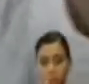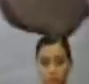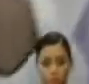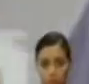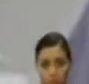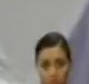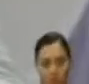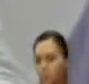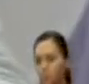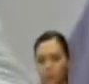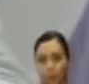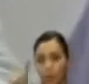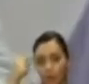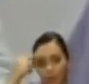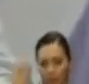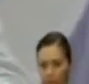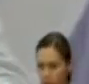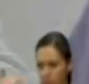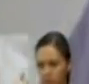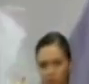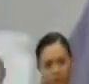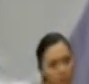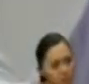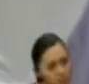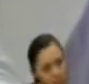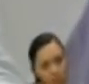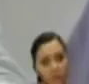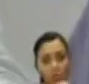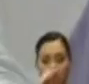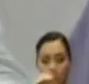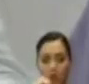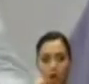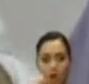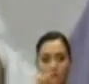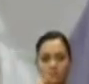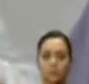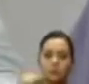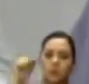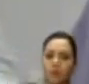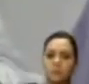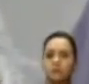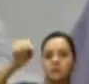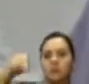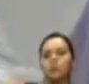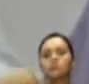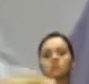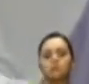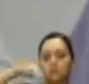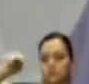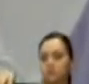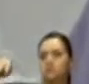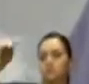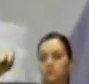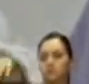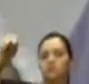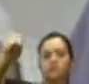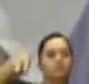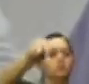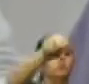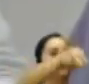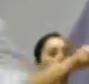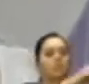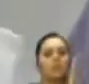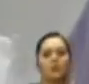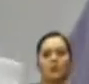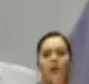le estaba comentando eso a Julio César. Cuando volábamos a Colimes, y kilómetros de barrios miseria, sin asfaltado, sin